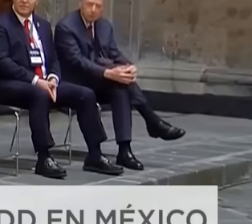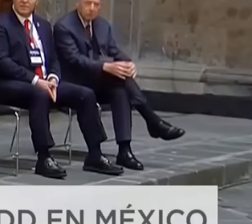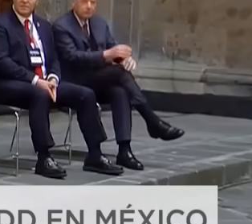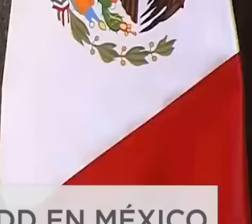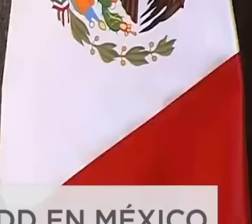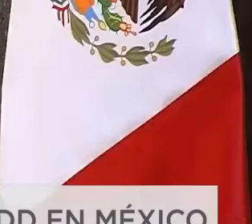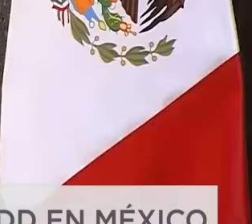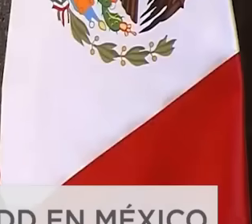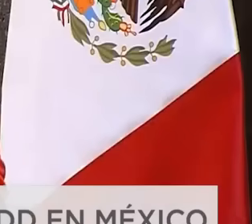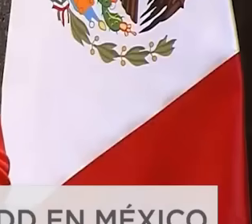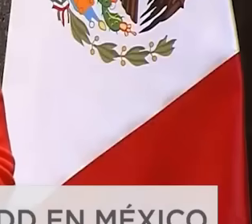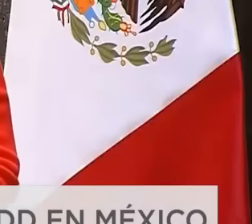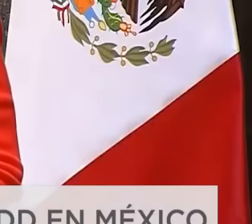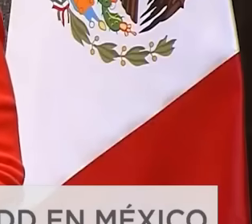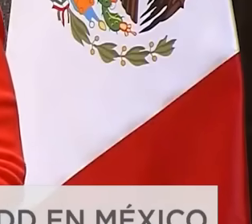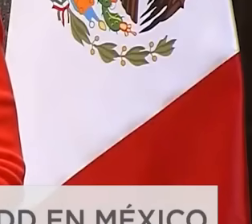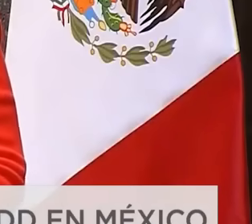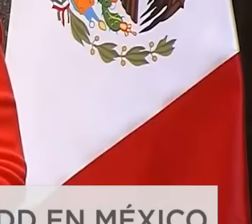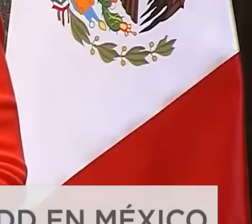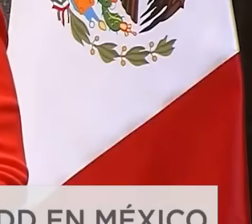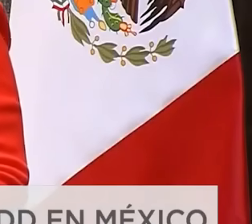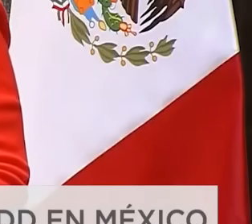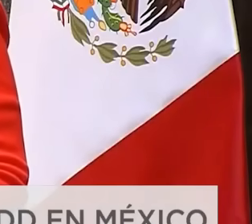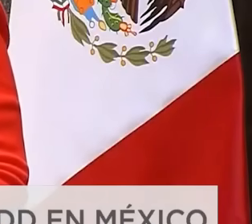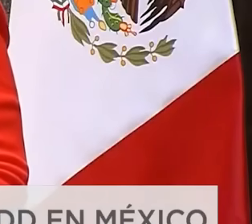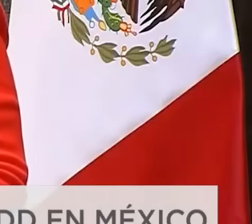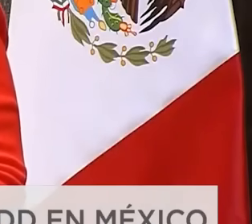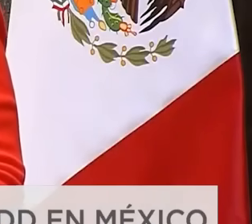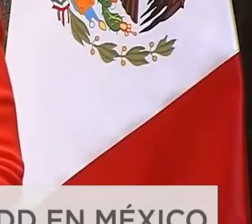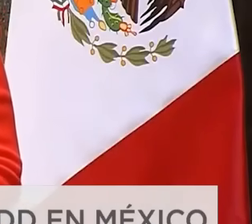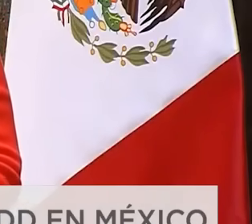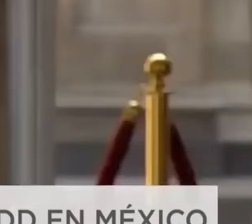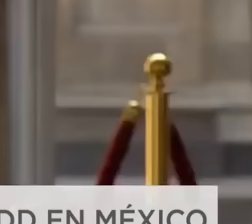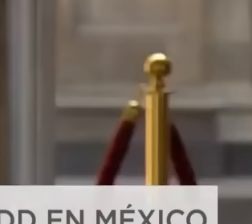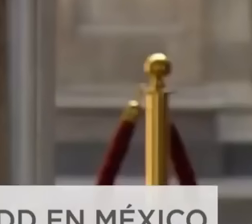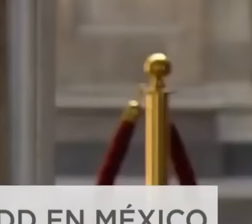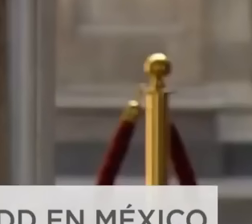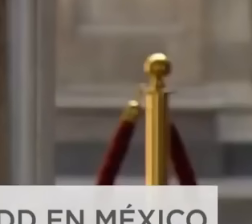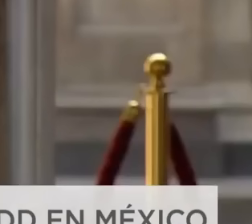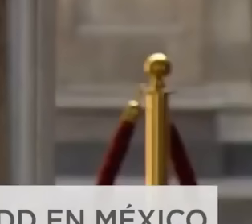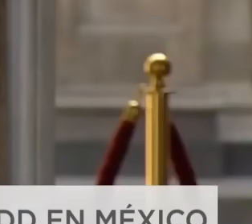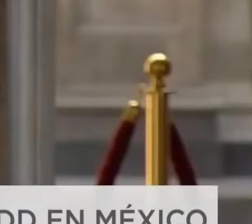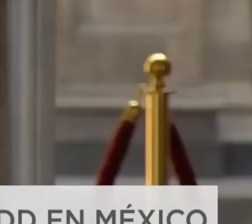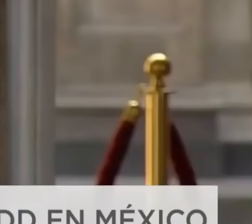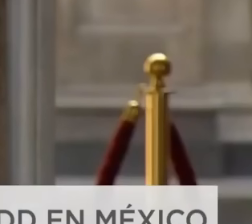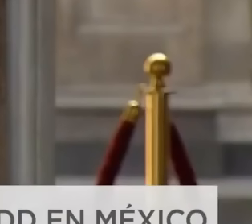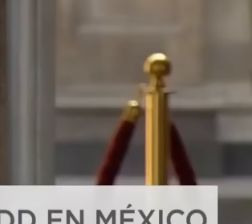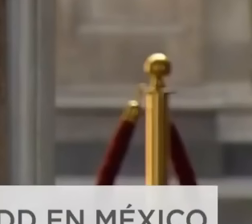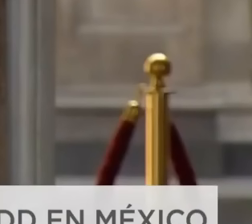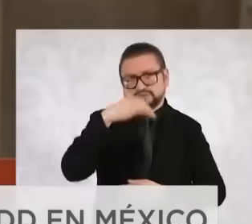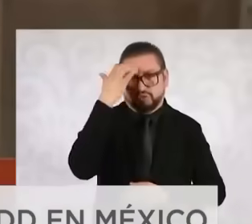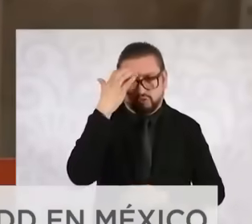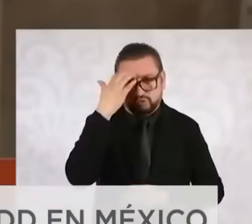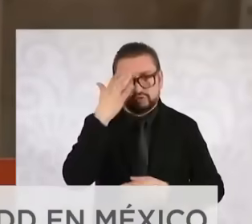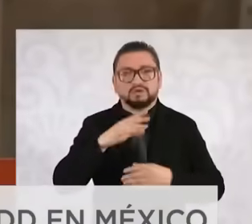de Economía para despejar cualquier duda de los empresarios de ambos países sobre la reforma al Poder Judicial, pero también sobre la eléctrica.